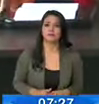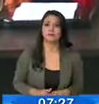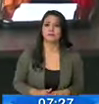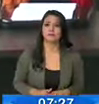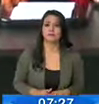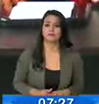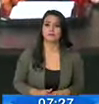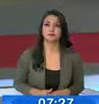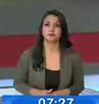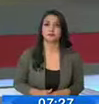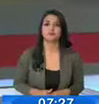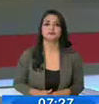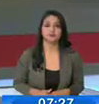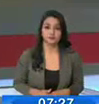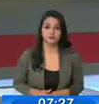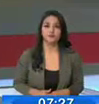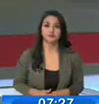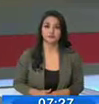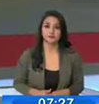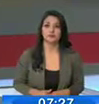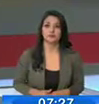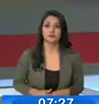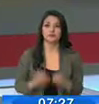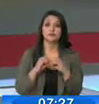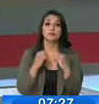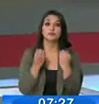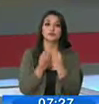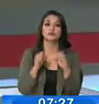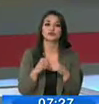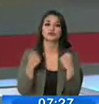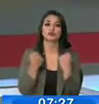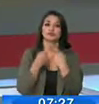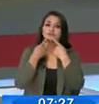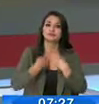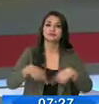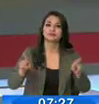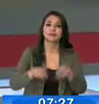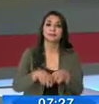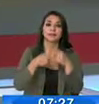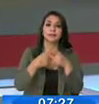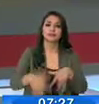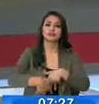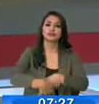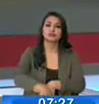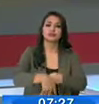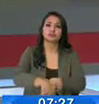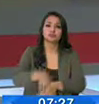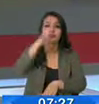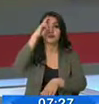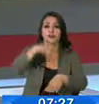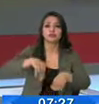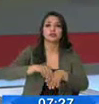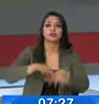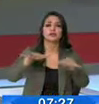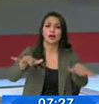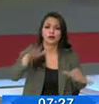Rojas. Integrantes de organizaciones sociales anuncian el inicio de varias movilizaciones a nivel nacional. ¿Cuál es el objetivo? Solicitan al